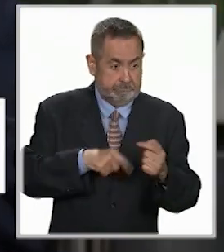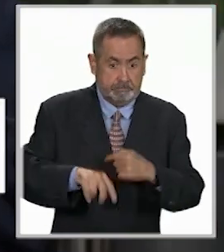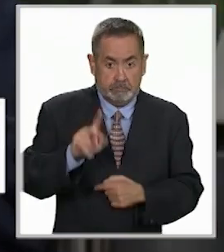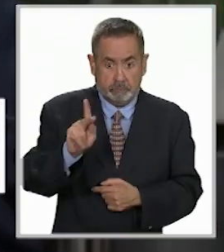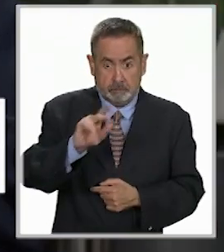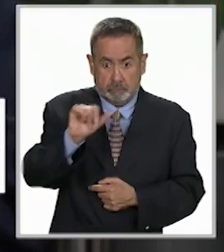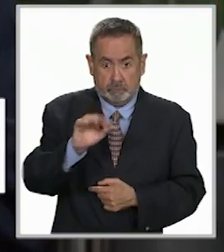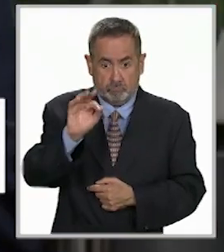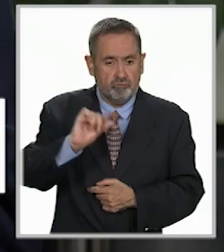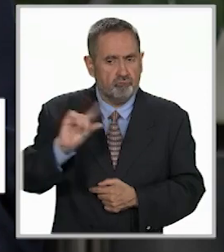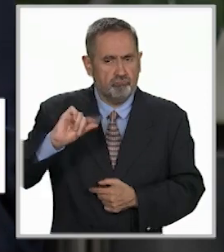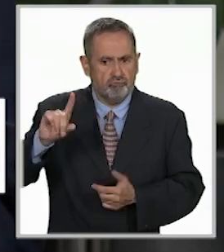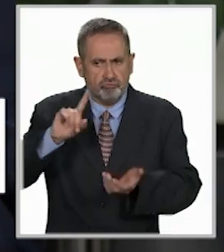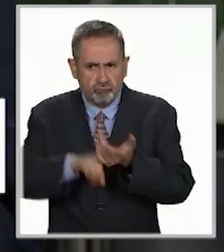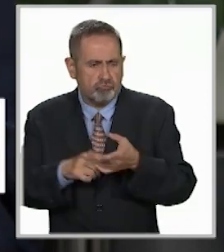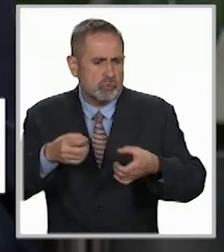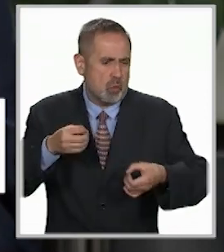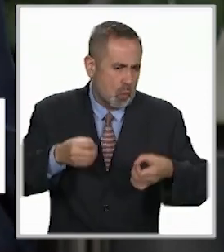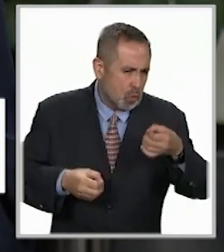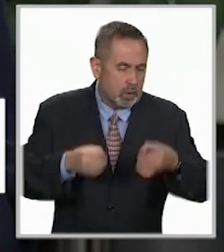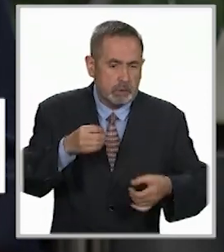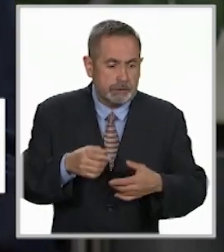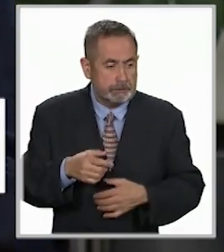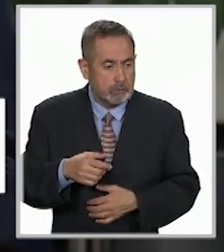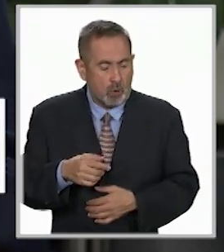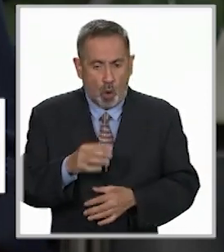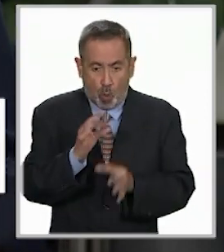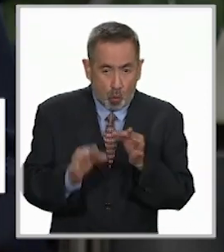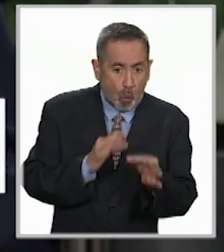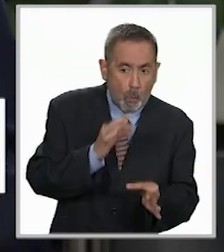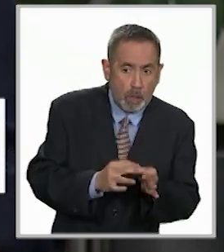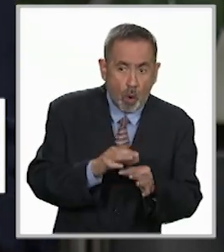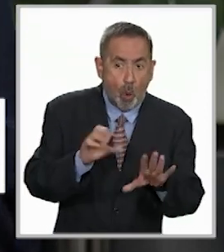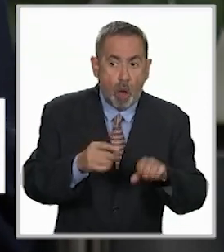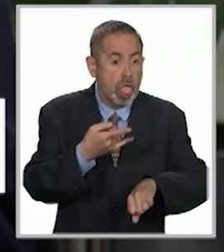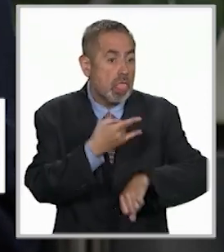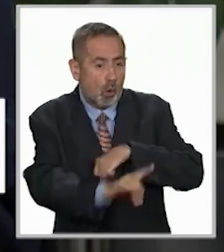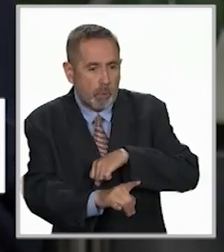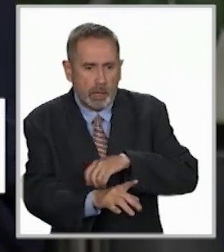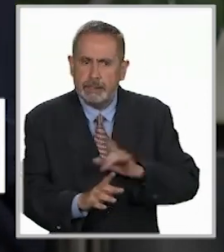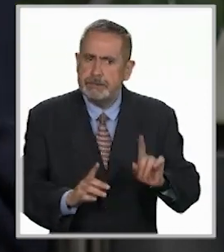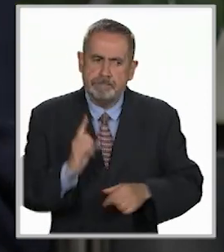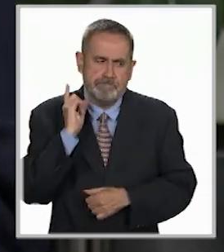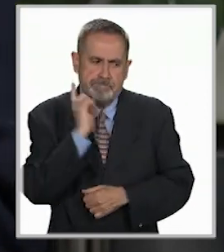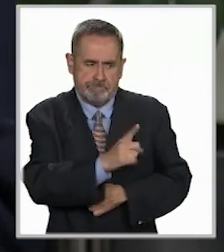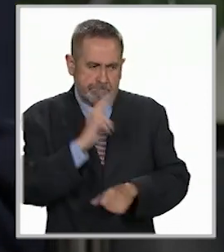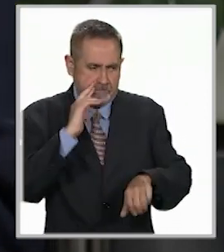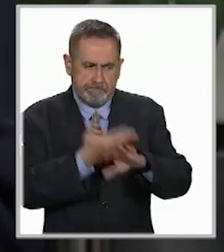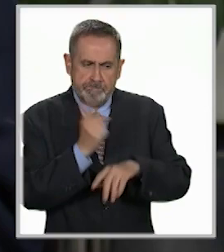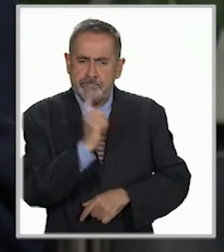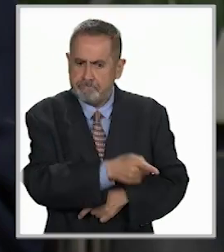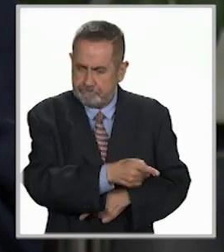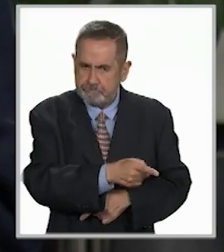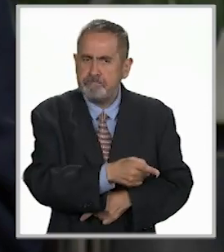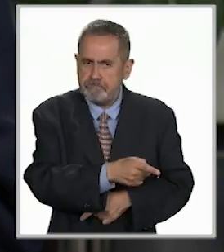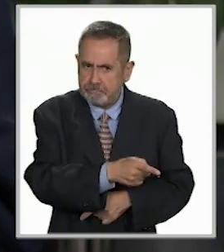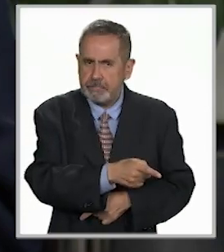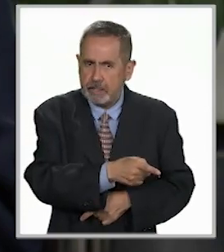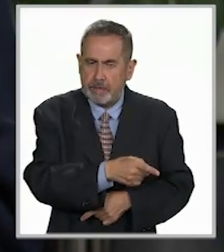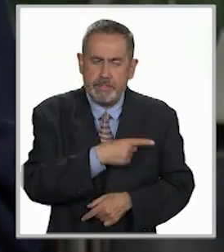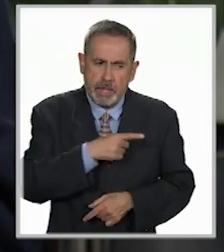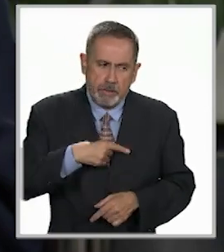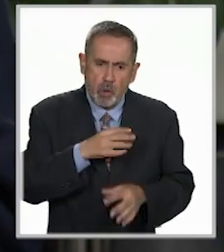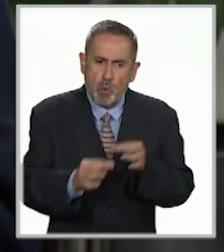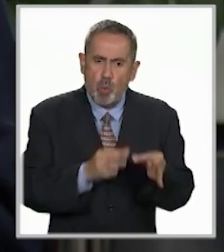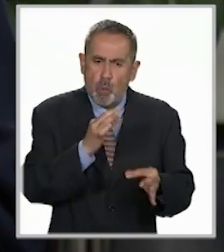funcionarias del Poder Judicial de la Federación, a través de su actuación o de la omisión, poder inclusive generar responsabilidad internacional del